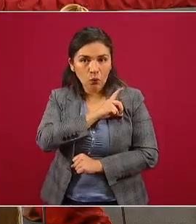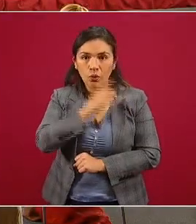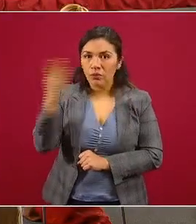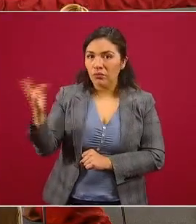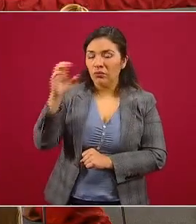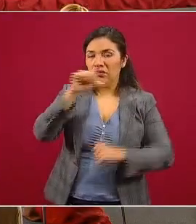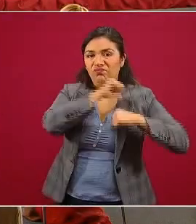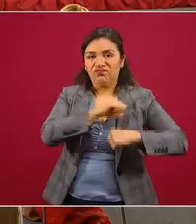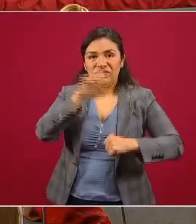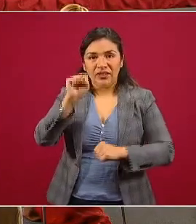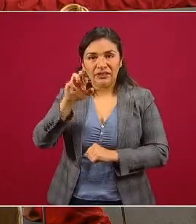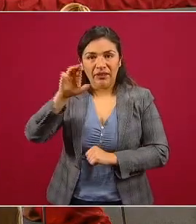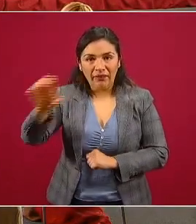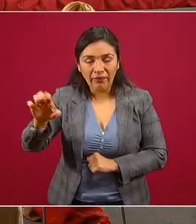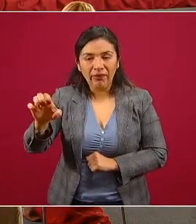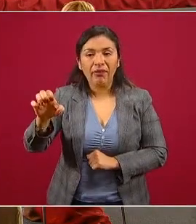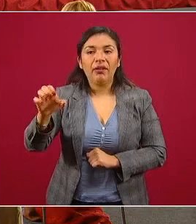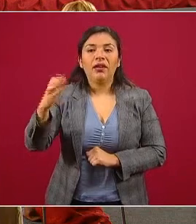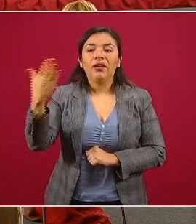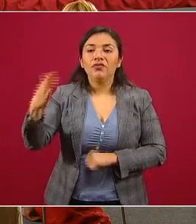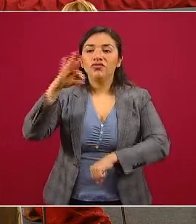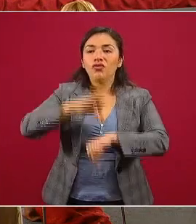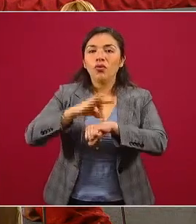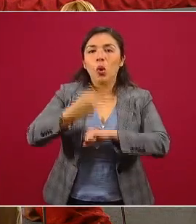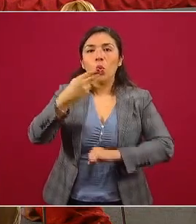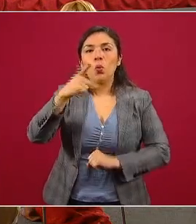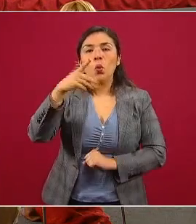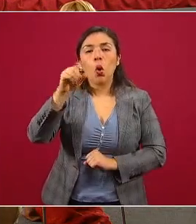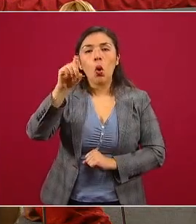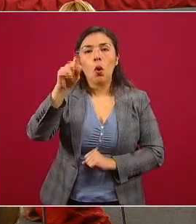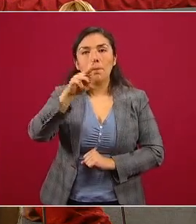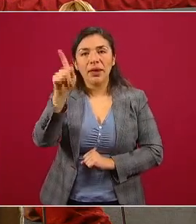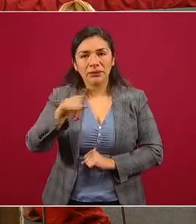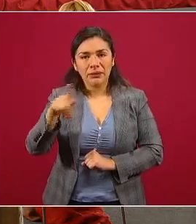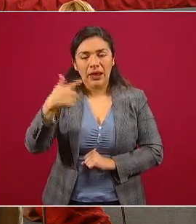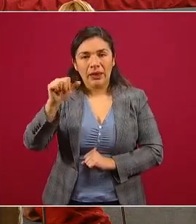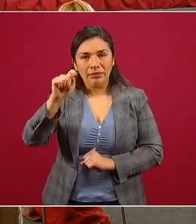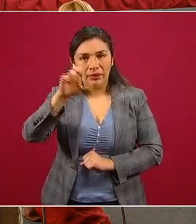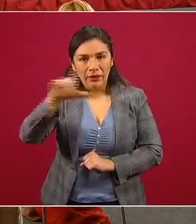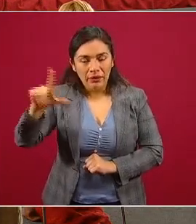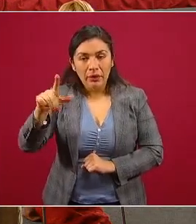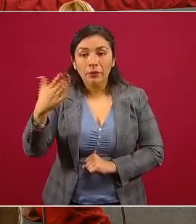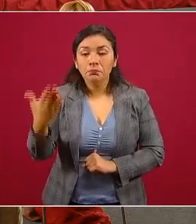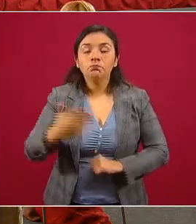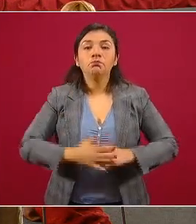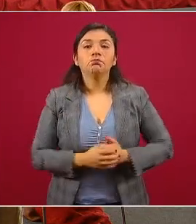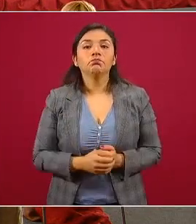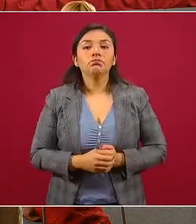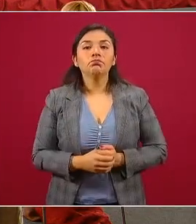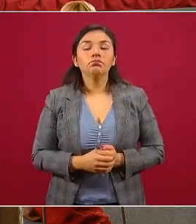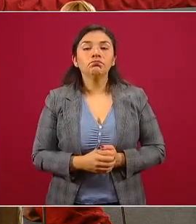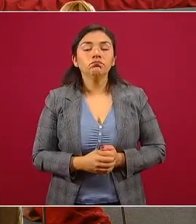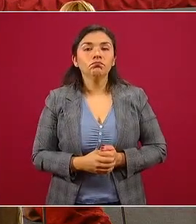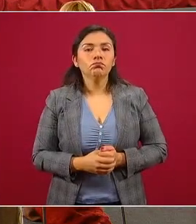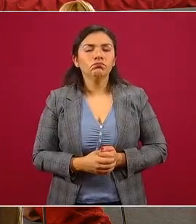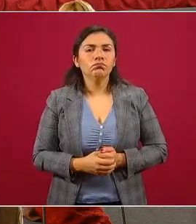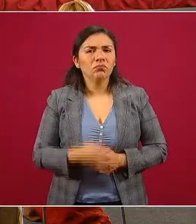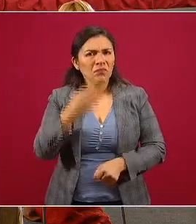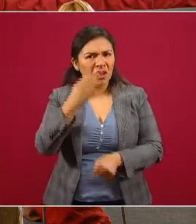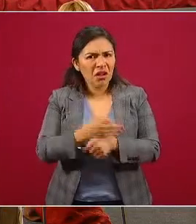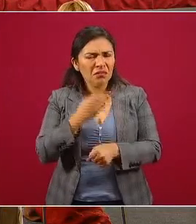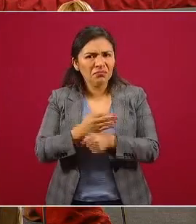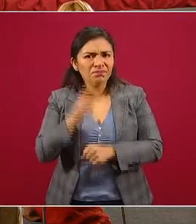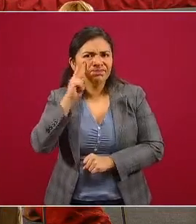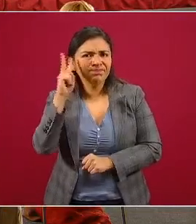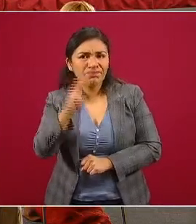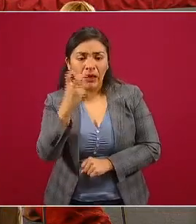Exteriores, querido Hugo López-Gatell, director general del CIDESI. Ante los muchos retos